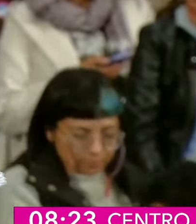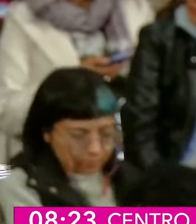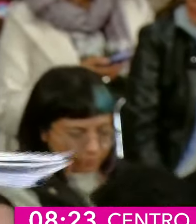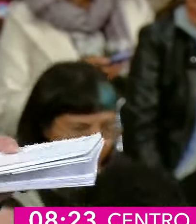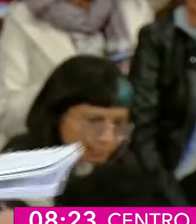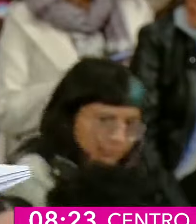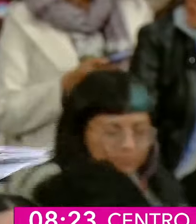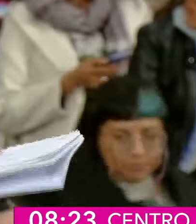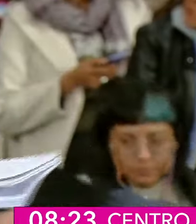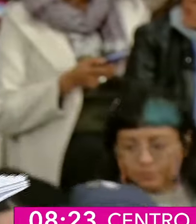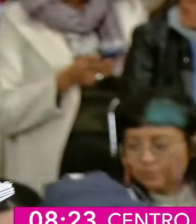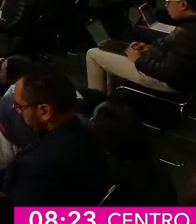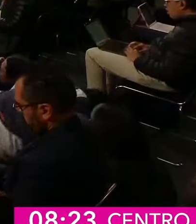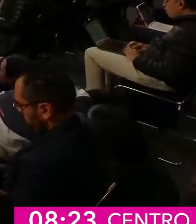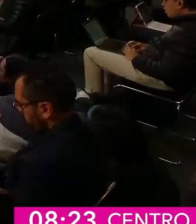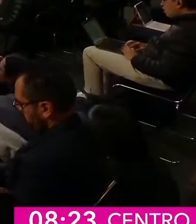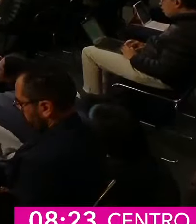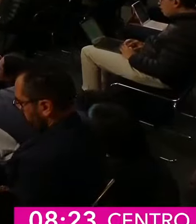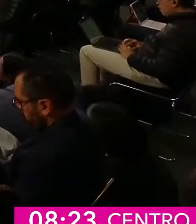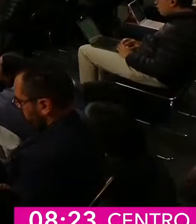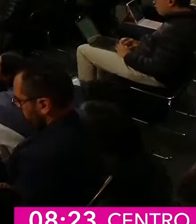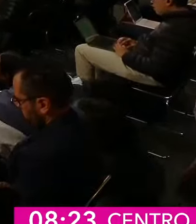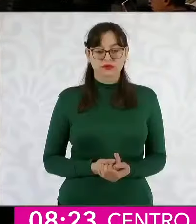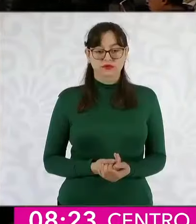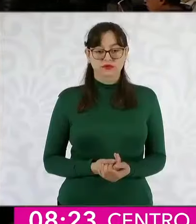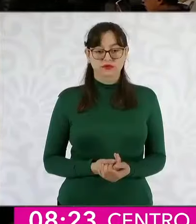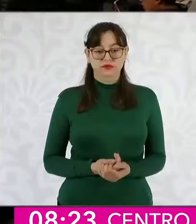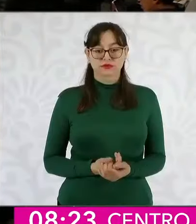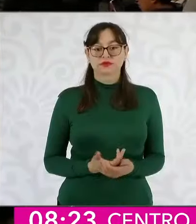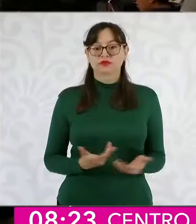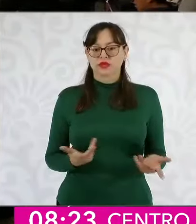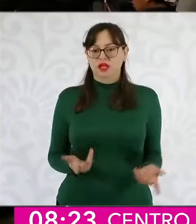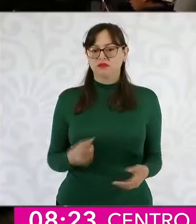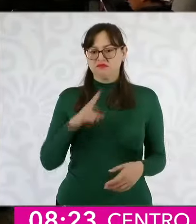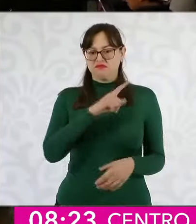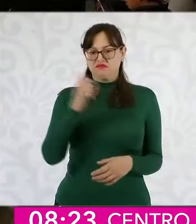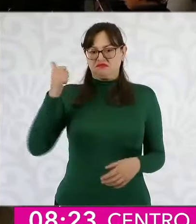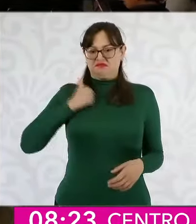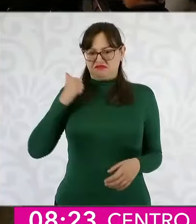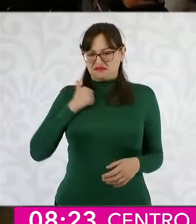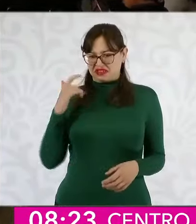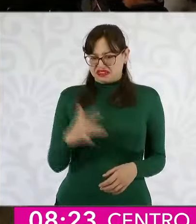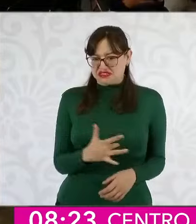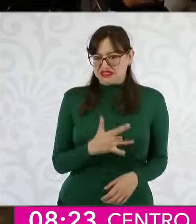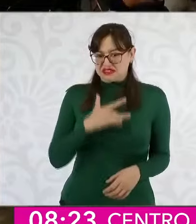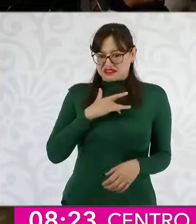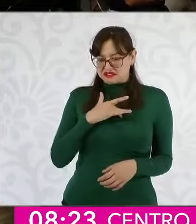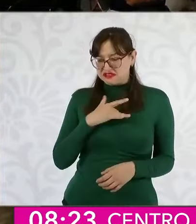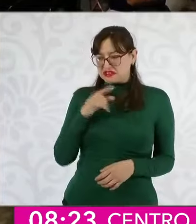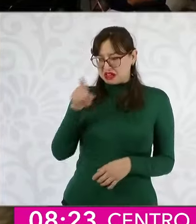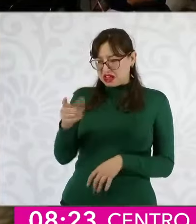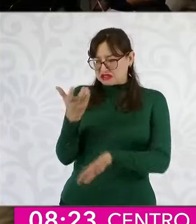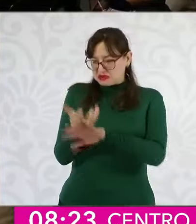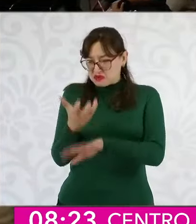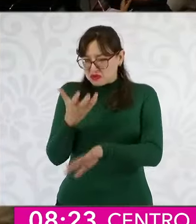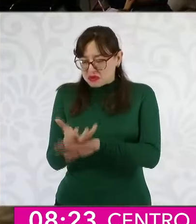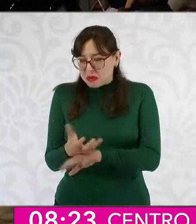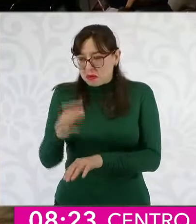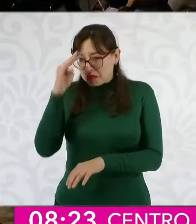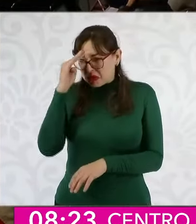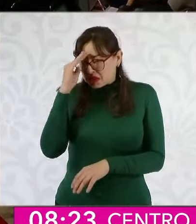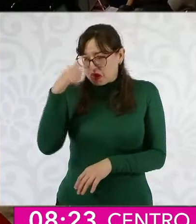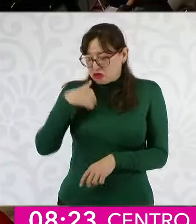es un tema muy claro contra México, anti-México, cuando a diferencia de este primer ministro